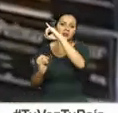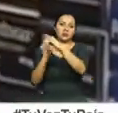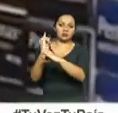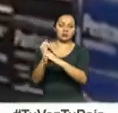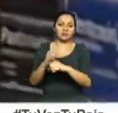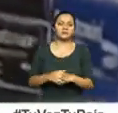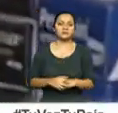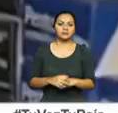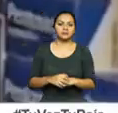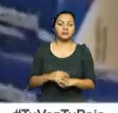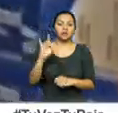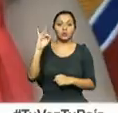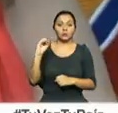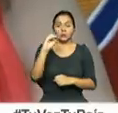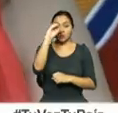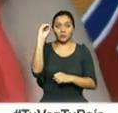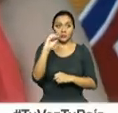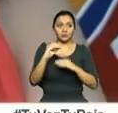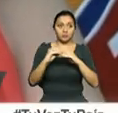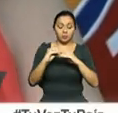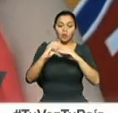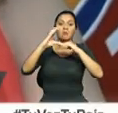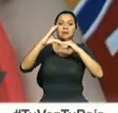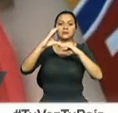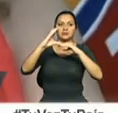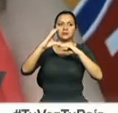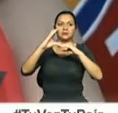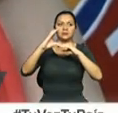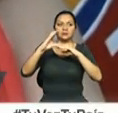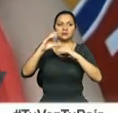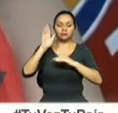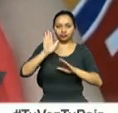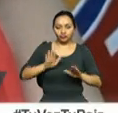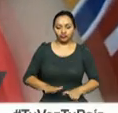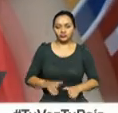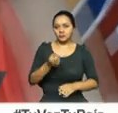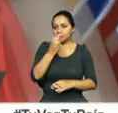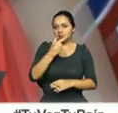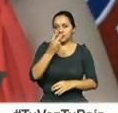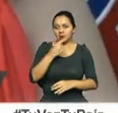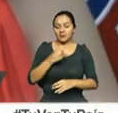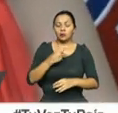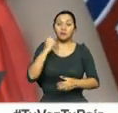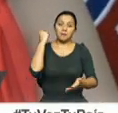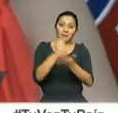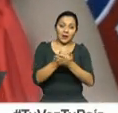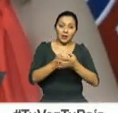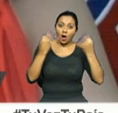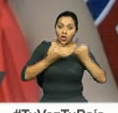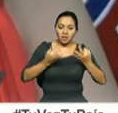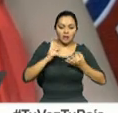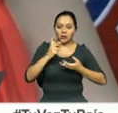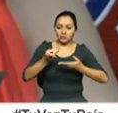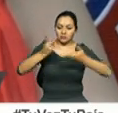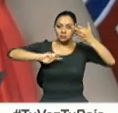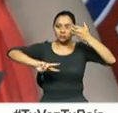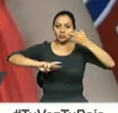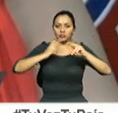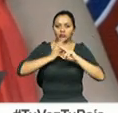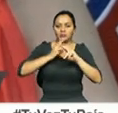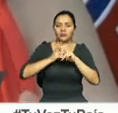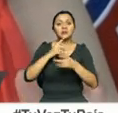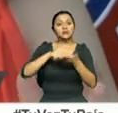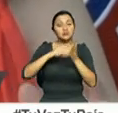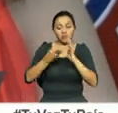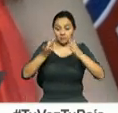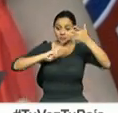Más del 80% de los productos que están en el mercado ecuatoriano son medicamentos genéricos. El hecho de la marca no le da ni le quita calidad a un